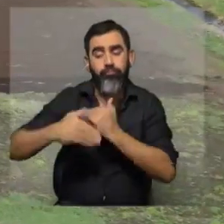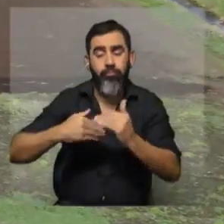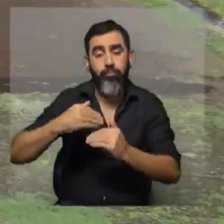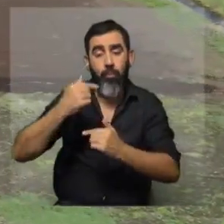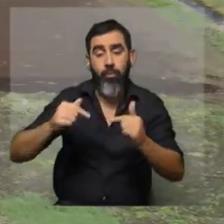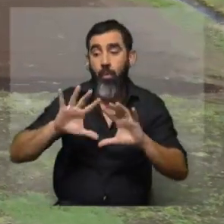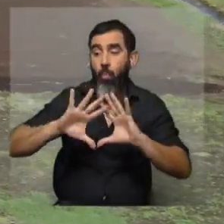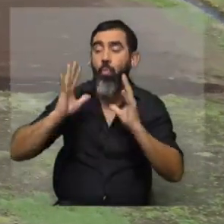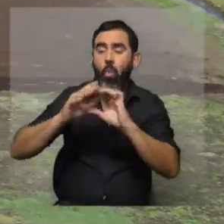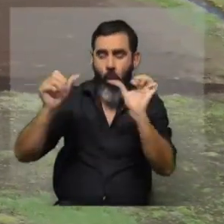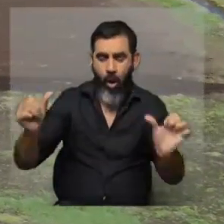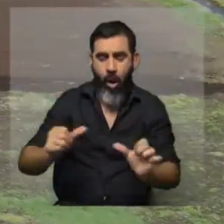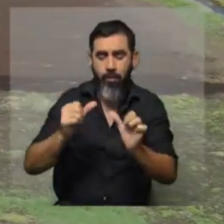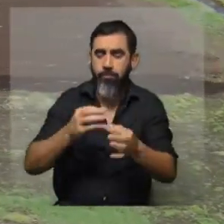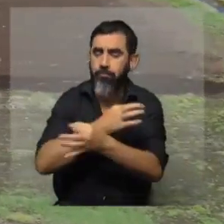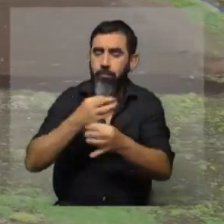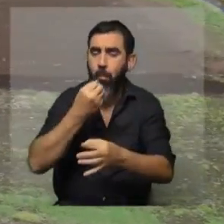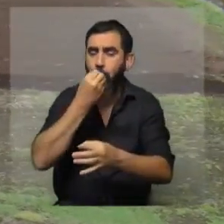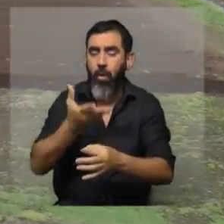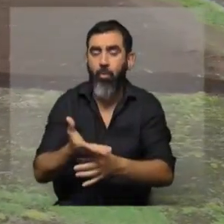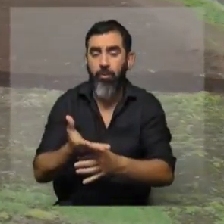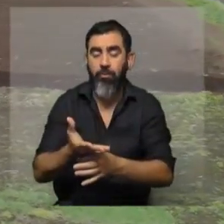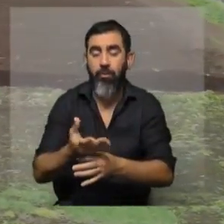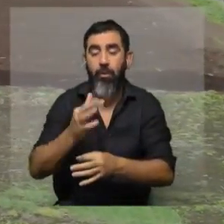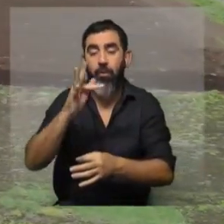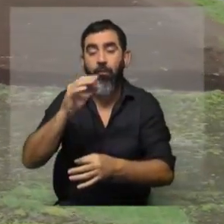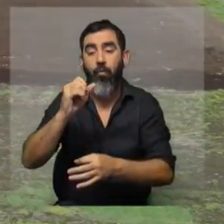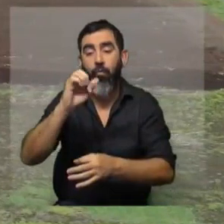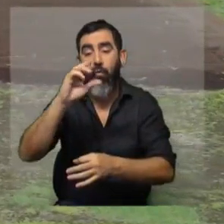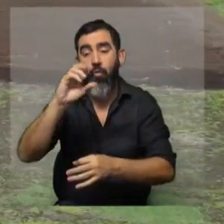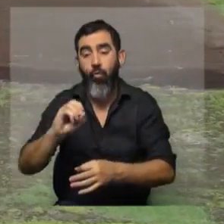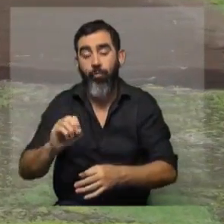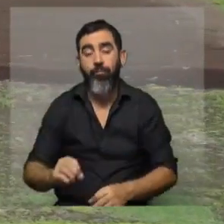partes del mundo se hace, más eficientes en la captura y en la utilización del fósforo.